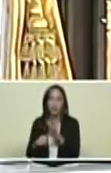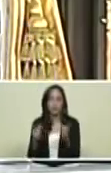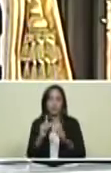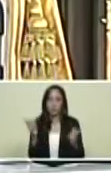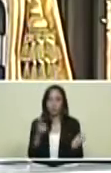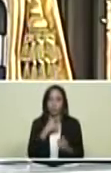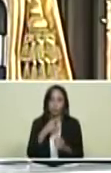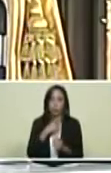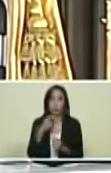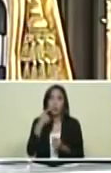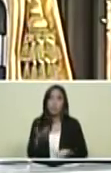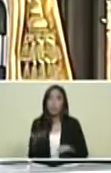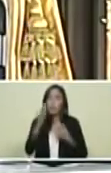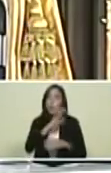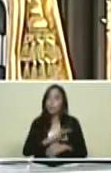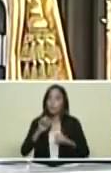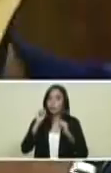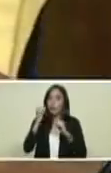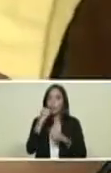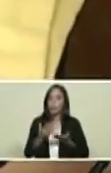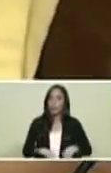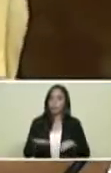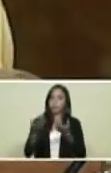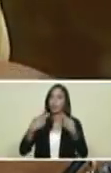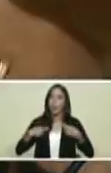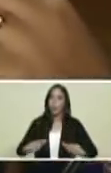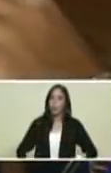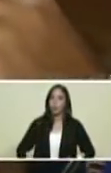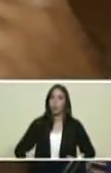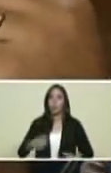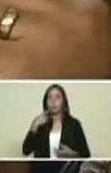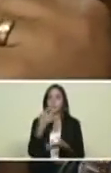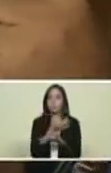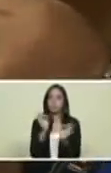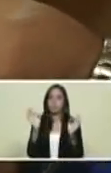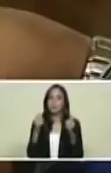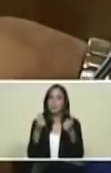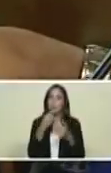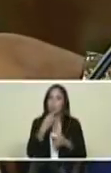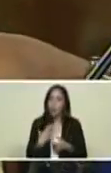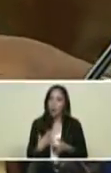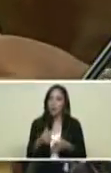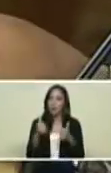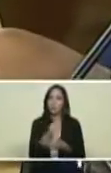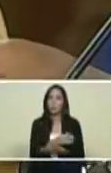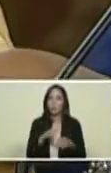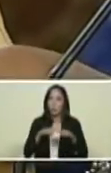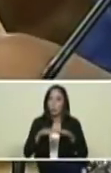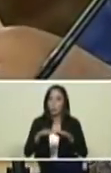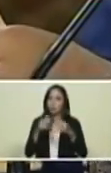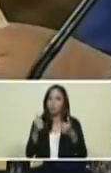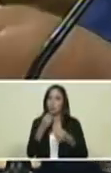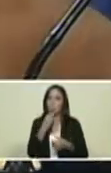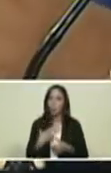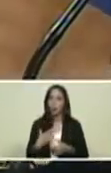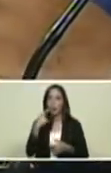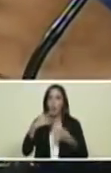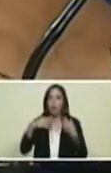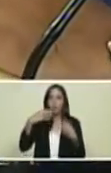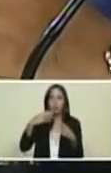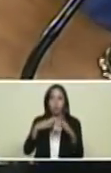le garantiza su uniforme de la mayor calidad posible. Gran calidad. Las